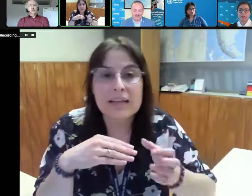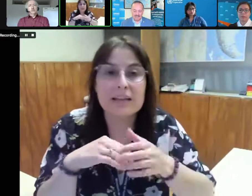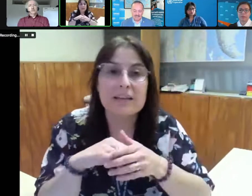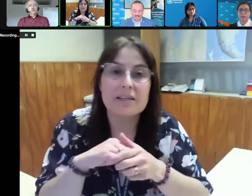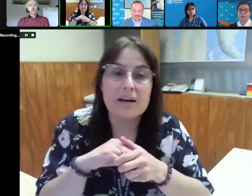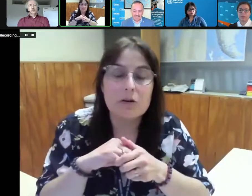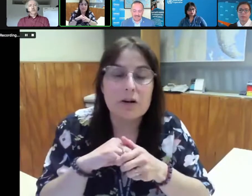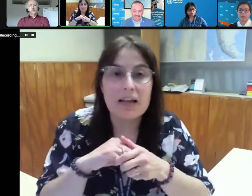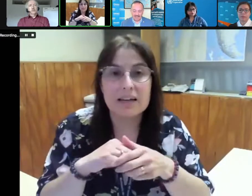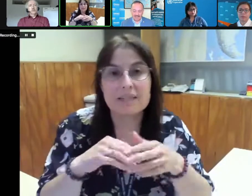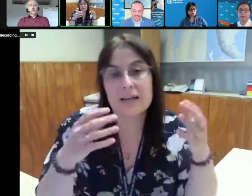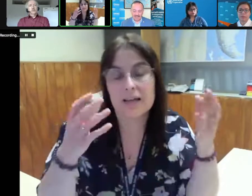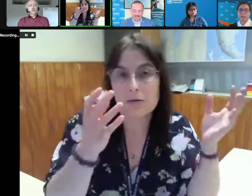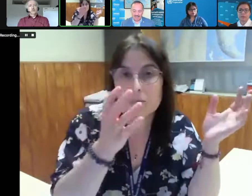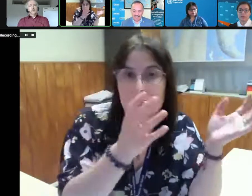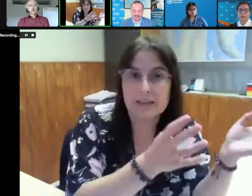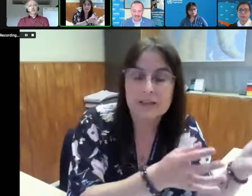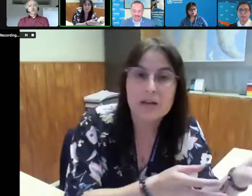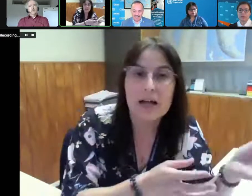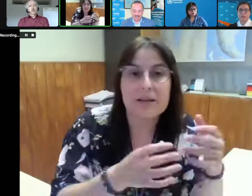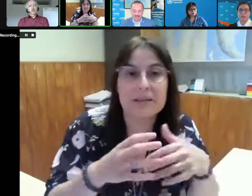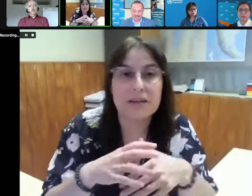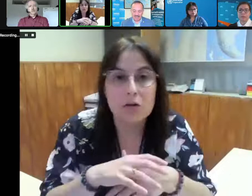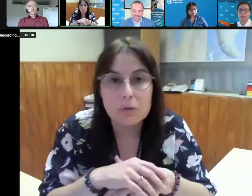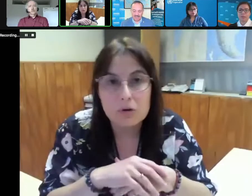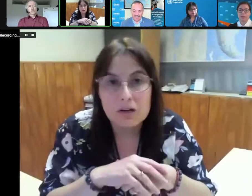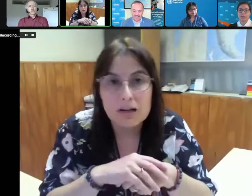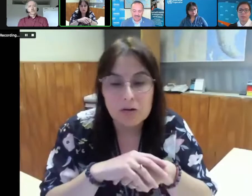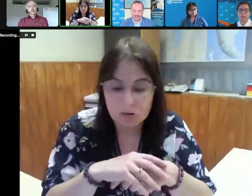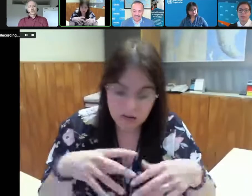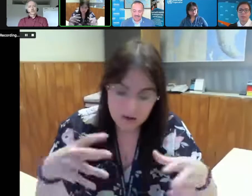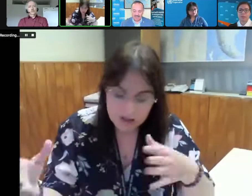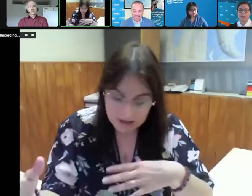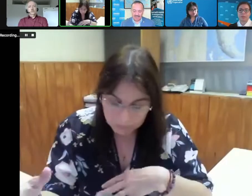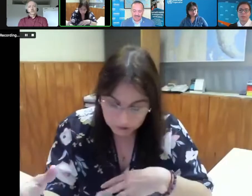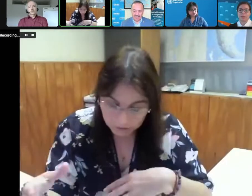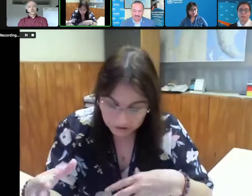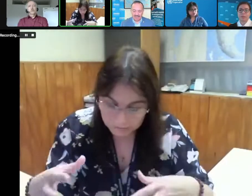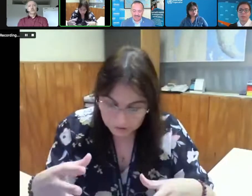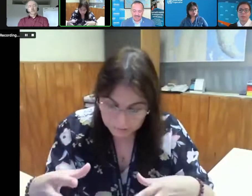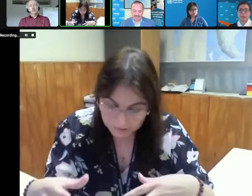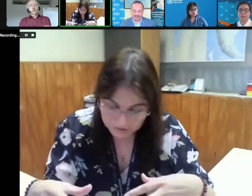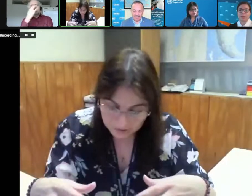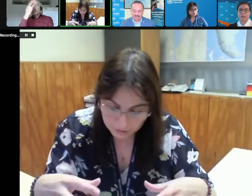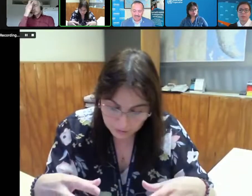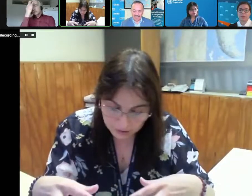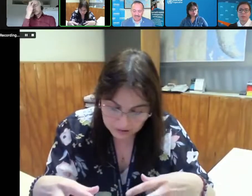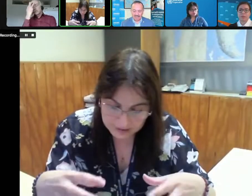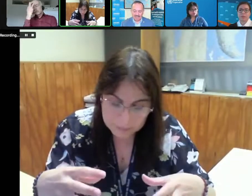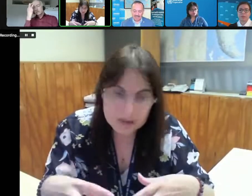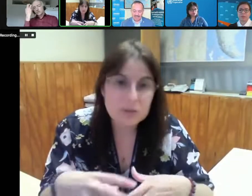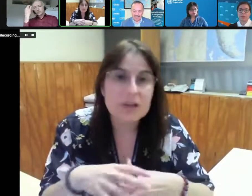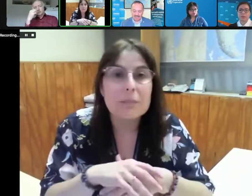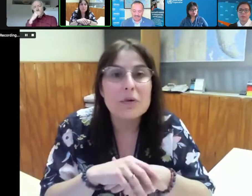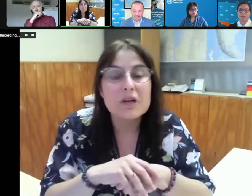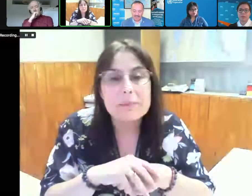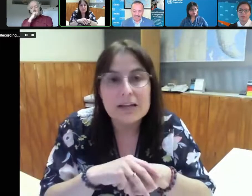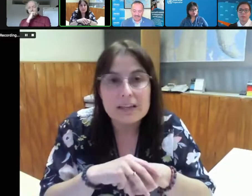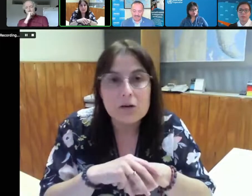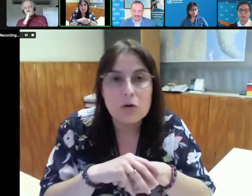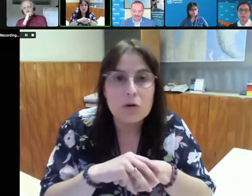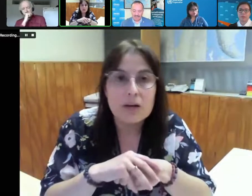algunas líneas de trabajo tanto las amenazas como los riesgos. Bueno, tenemos también, ¿cierto?, el impacto de